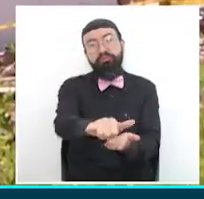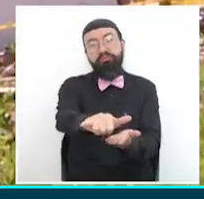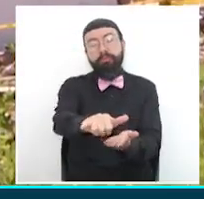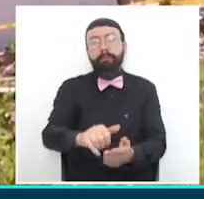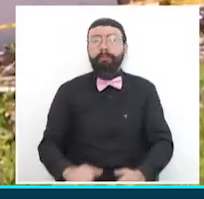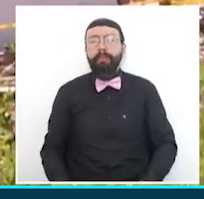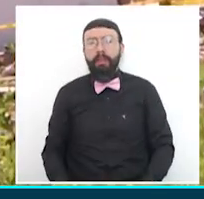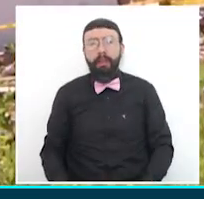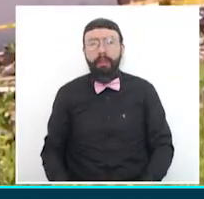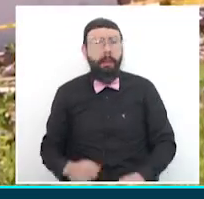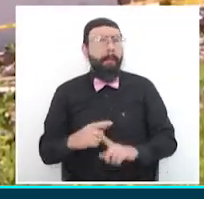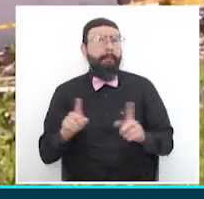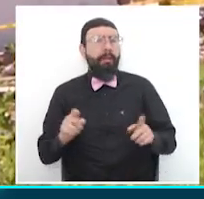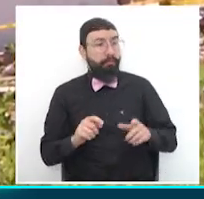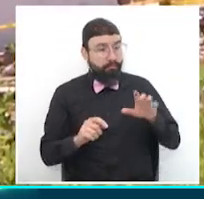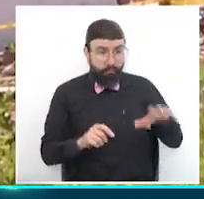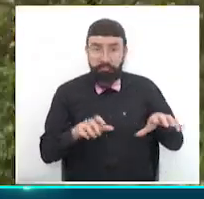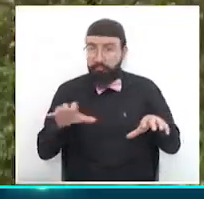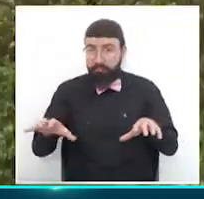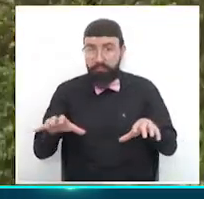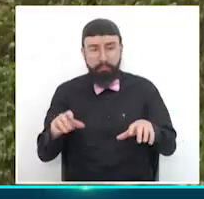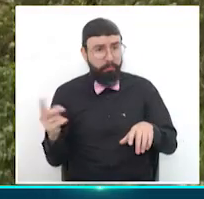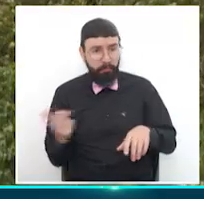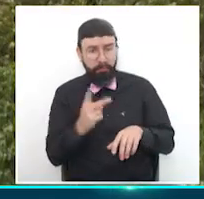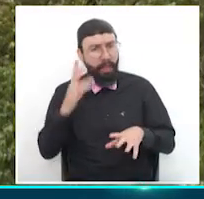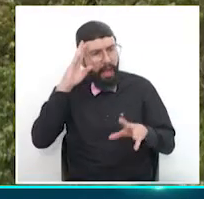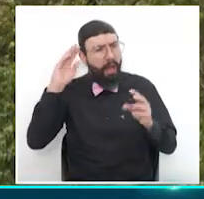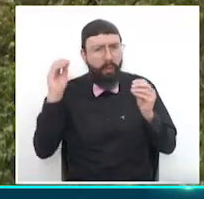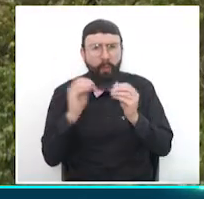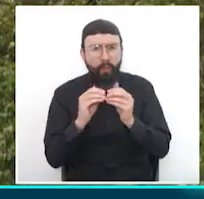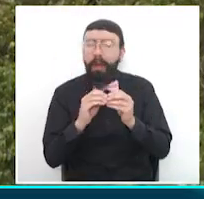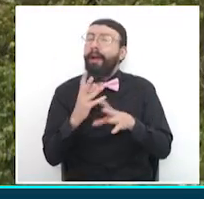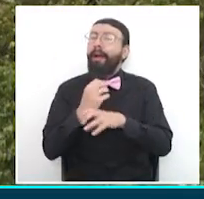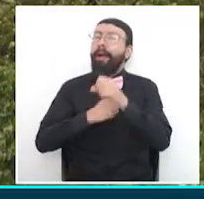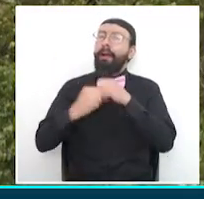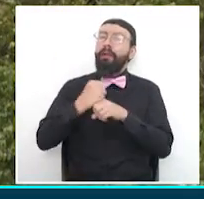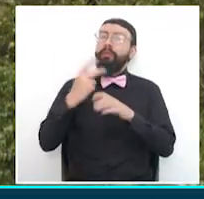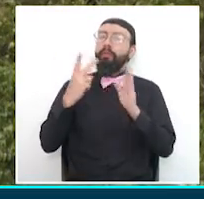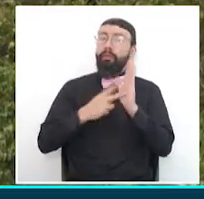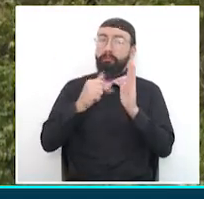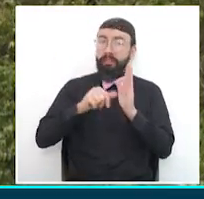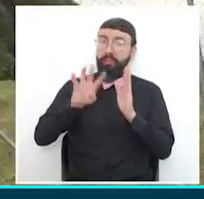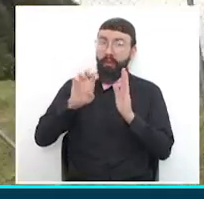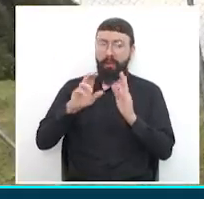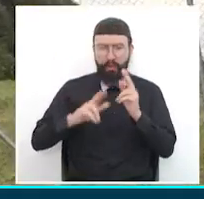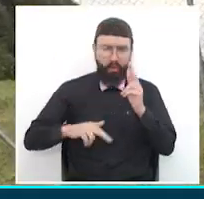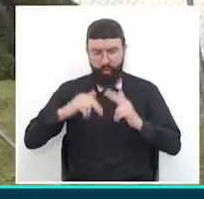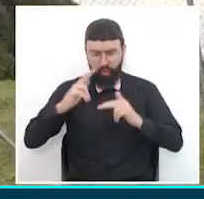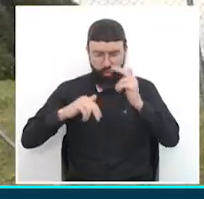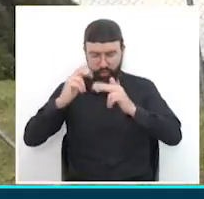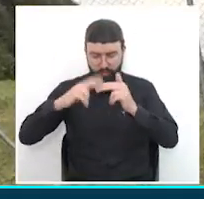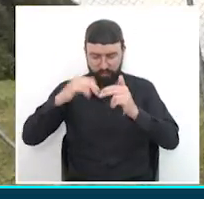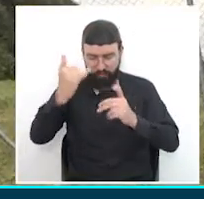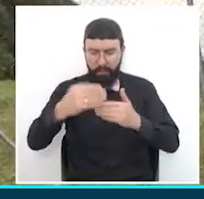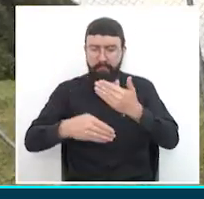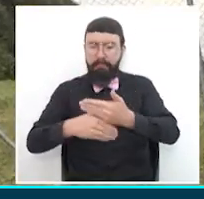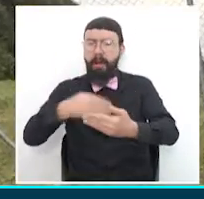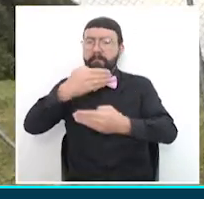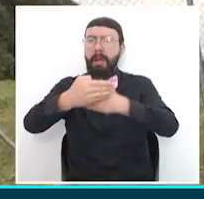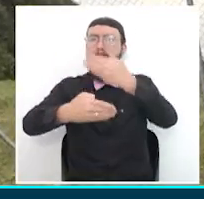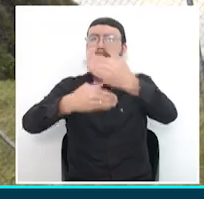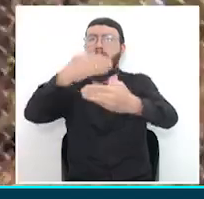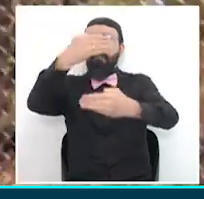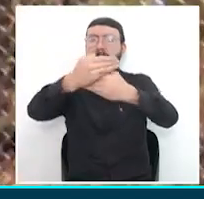ambos funcionarios coinciden en un mismo punto. En 2019 se construyó una pantalla en caisson que protegería la pista